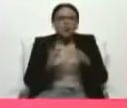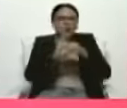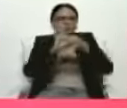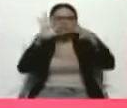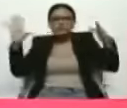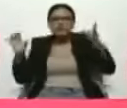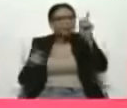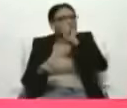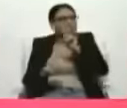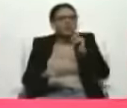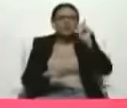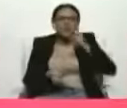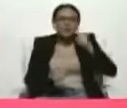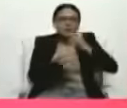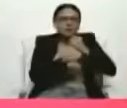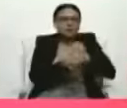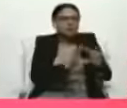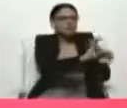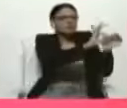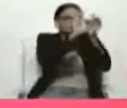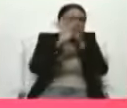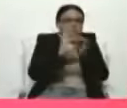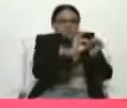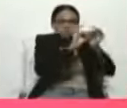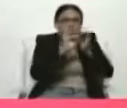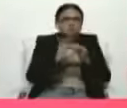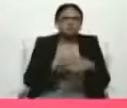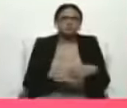del Partido Comunista que dependía de Washington.